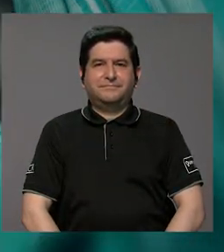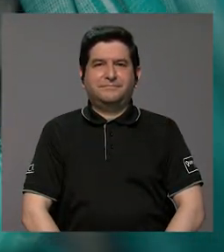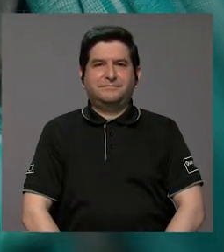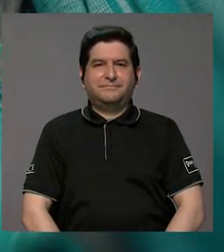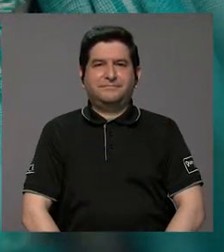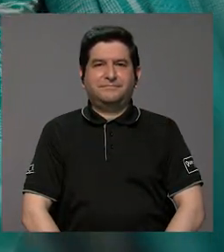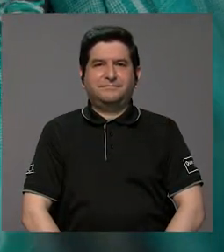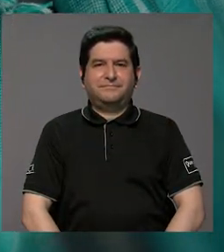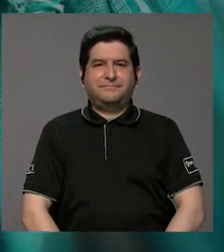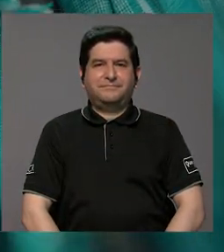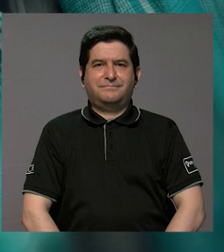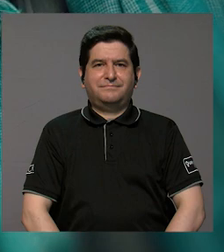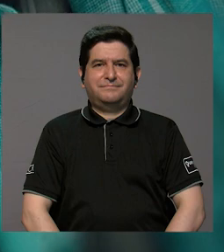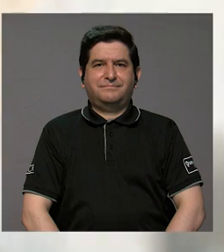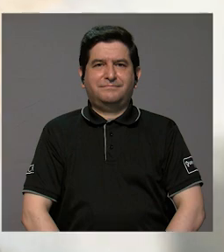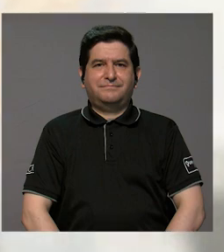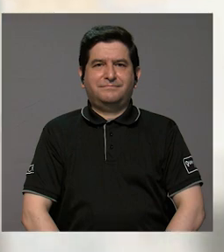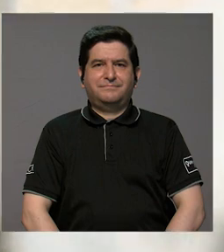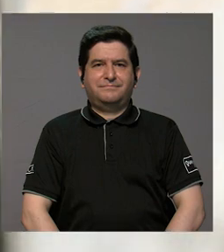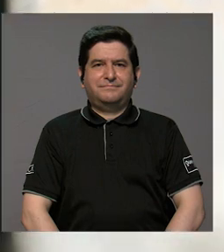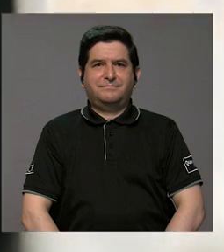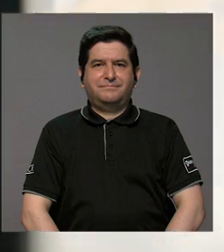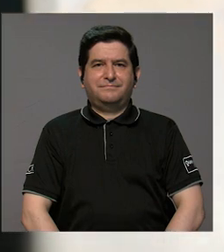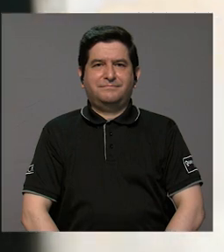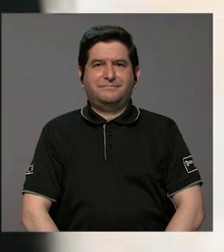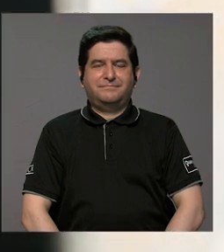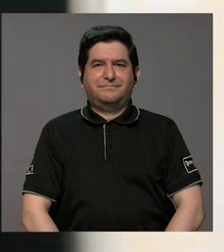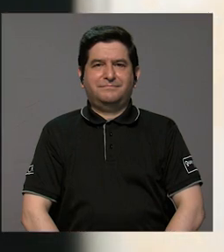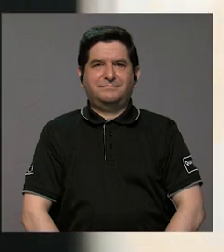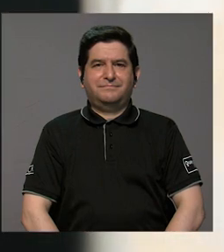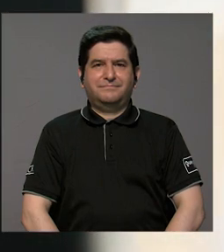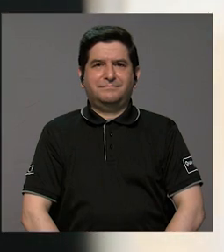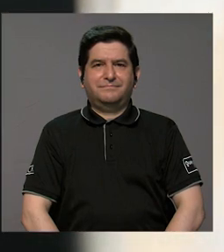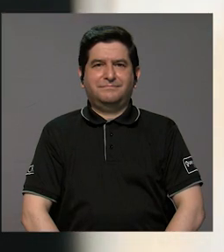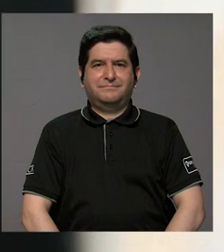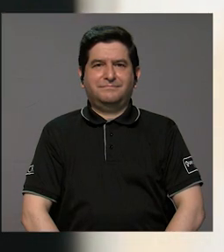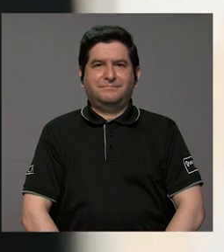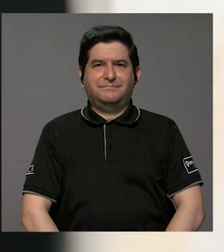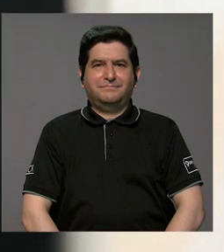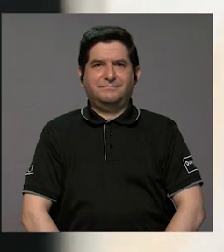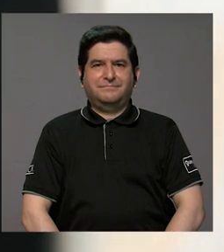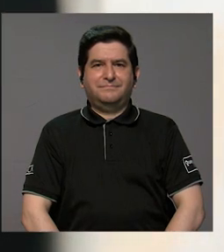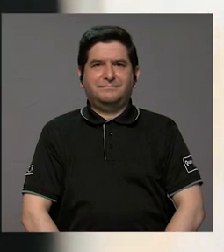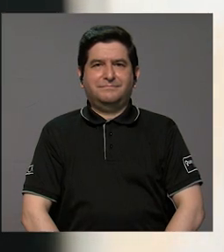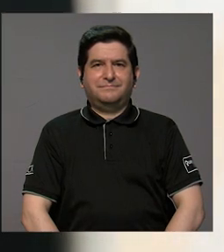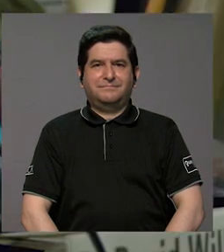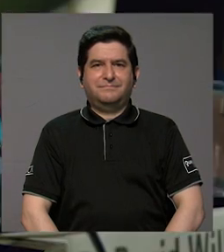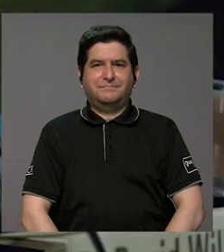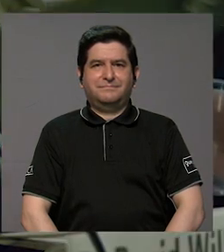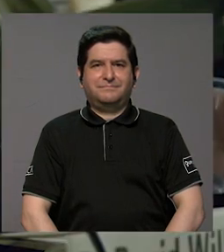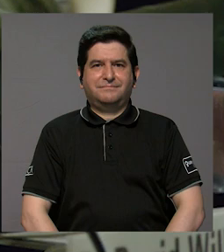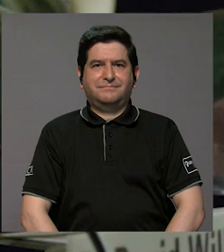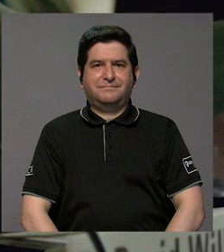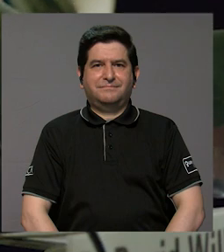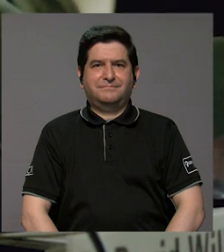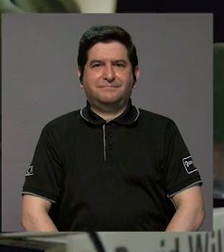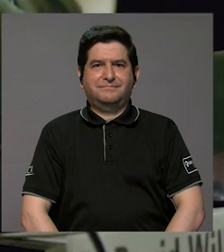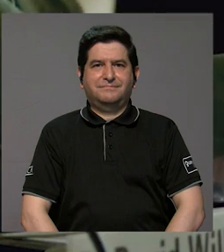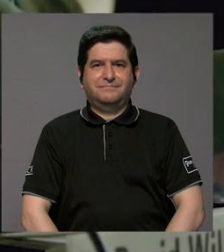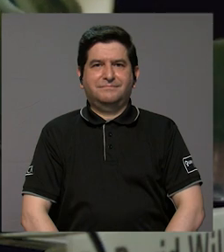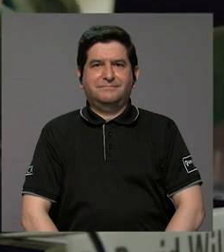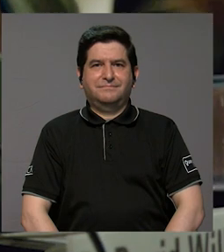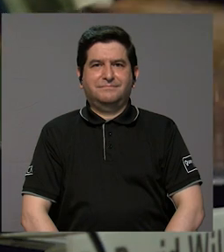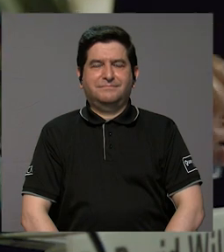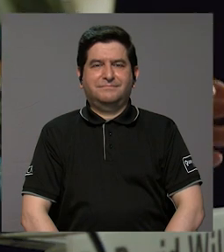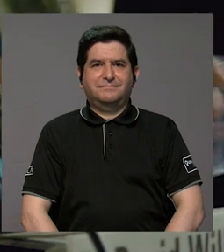Person should be condemned to a life of poverty simply because they were unfortunate enough to be bitten by a snake. In the 90 minutes that it's